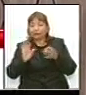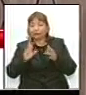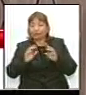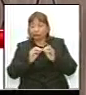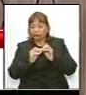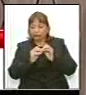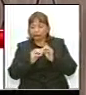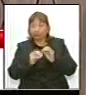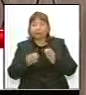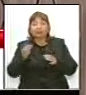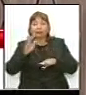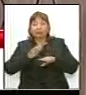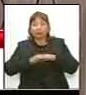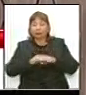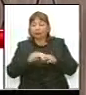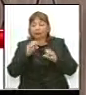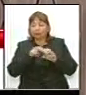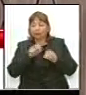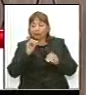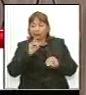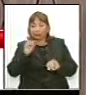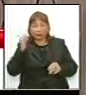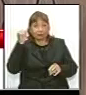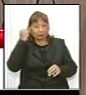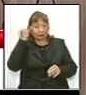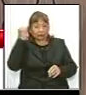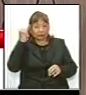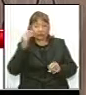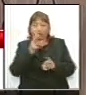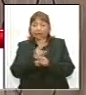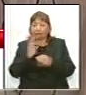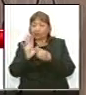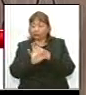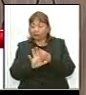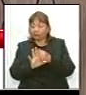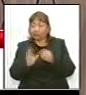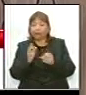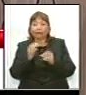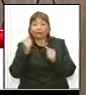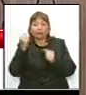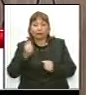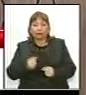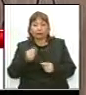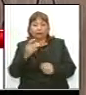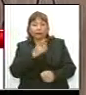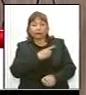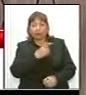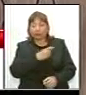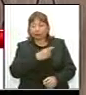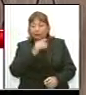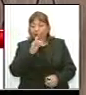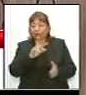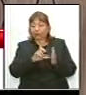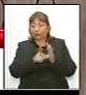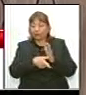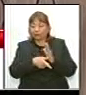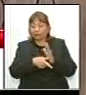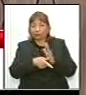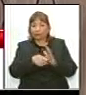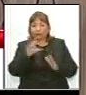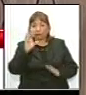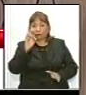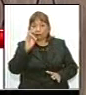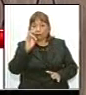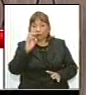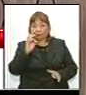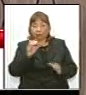regulación los supuestos de disidencia ideológica, la cual es protegida por la cláusula que tutela el derecho a la libertad de conciencia, y luego en el punto 7